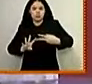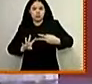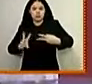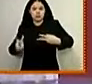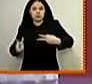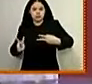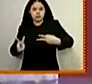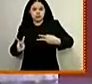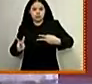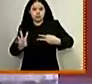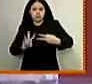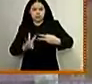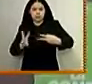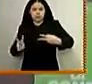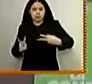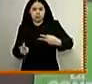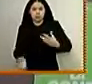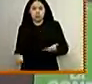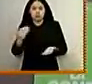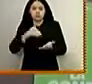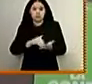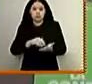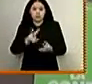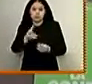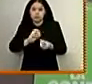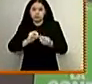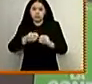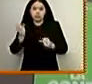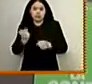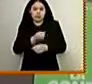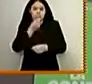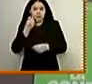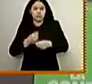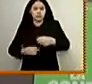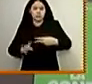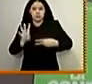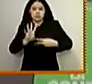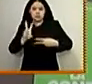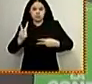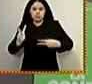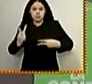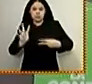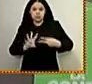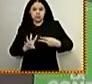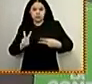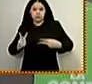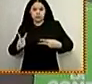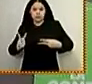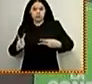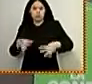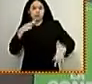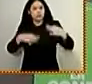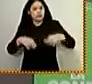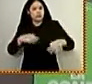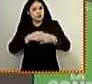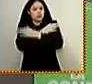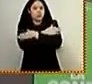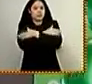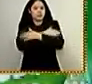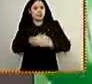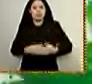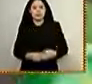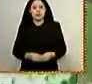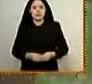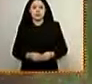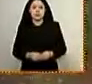2, segundo número ganador, 42. Reitero con gusto los dos números ganadores, 42 y 42. Felicidades.